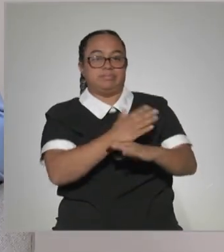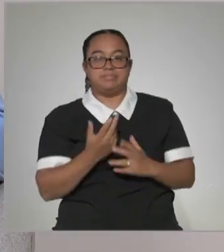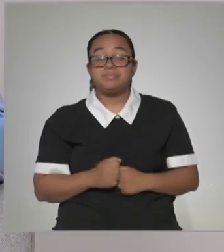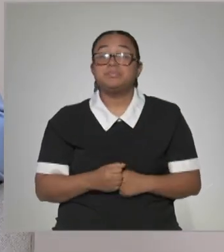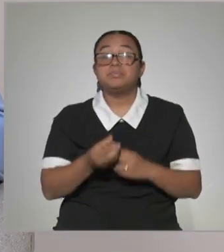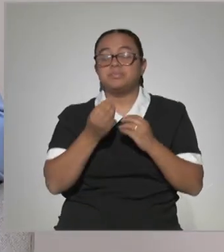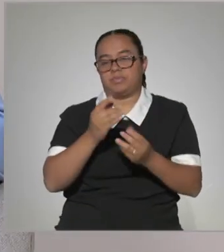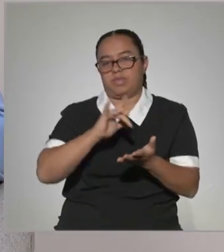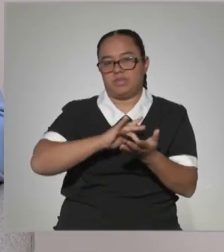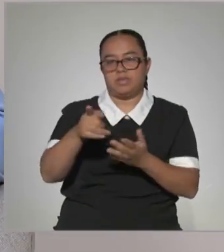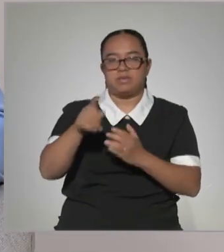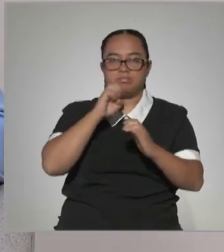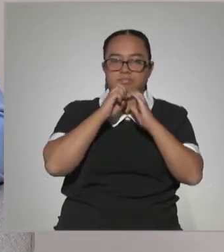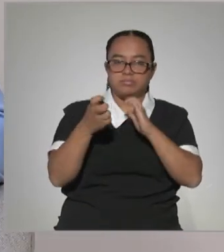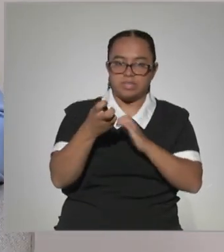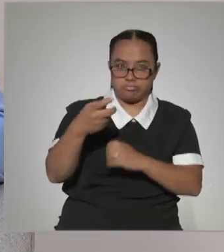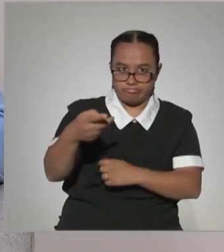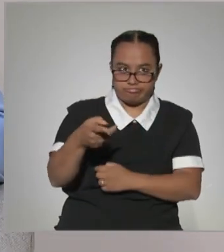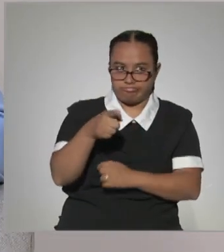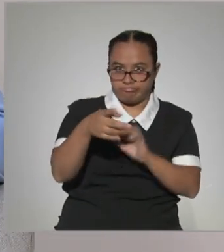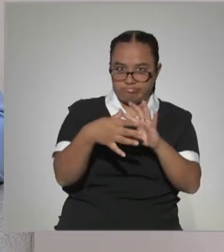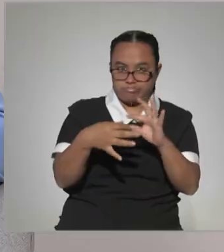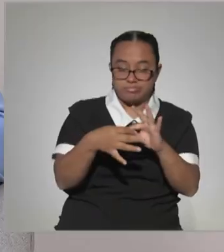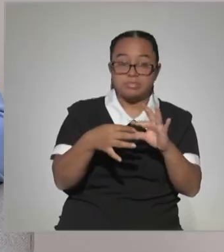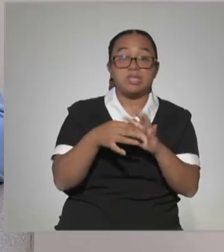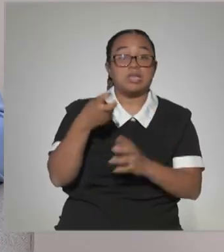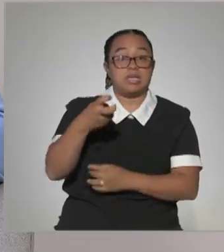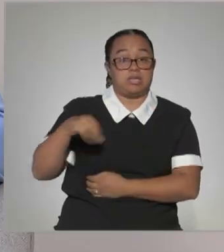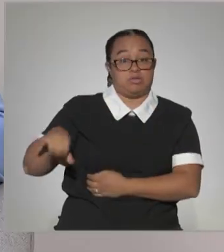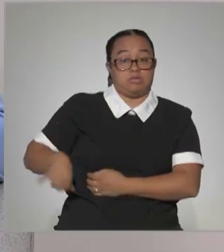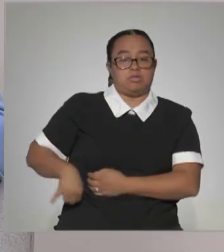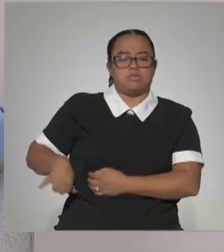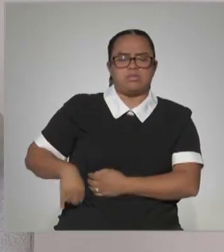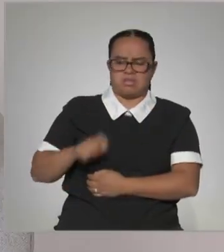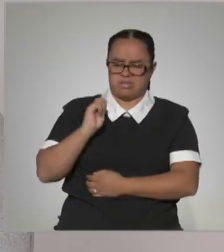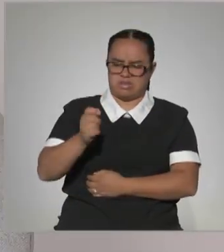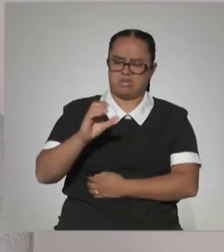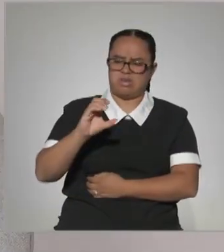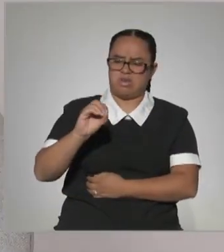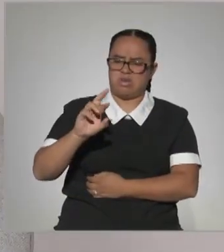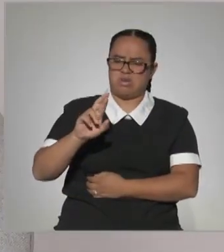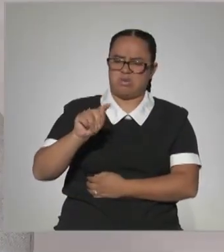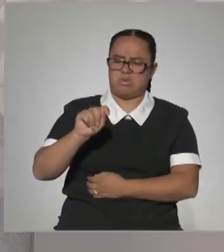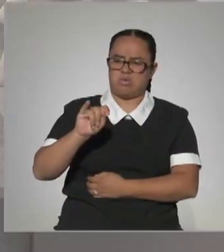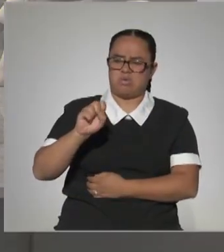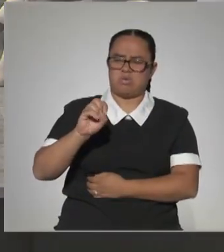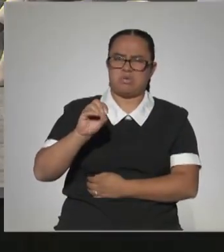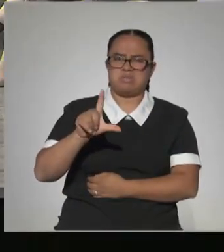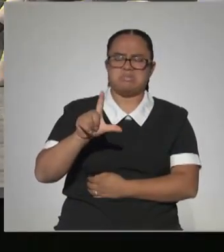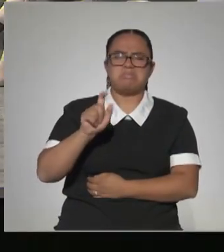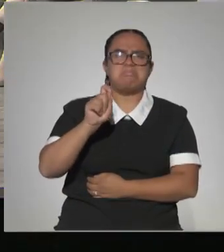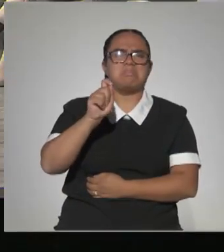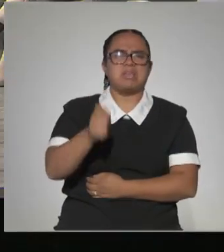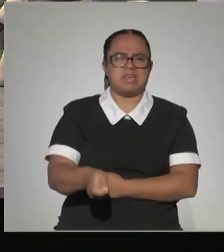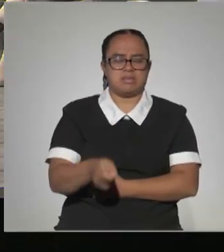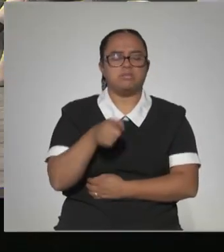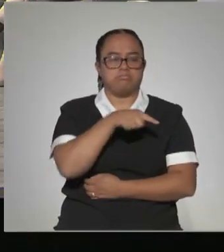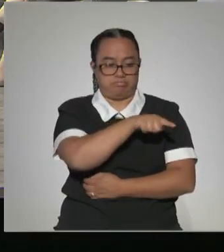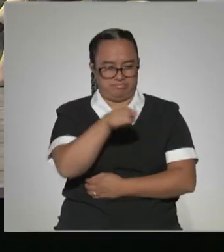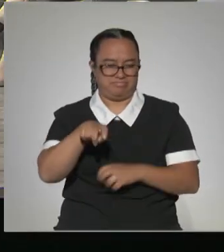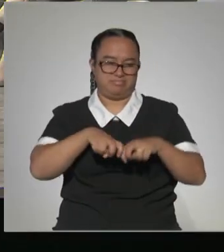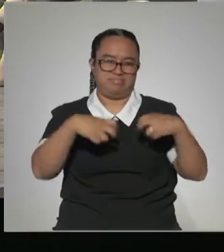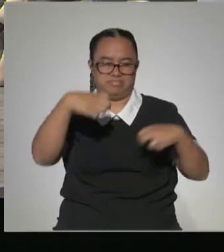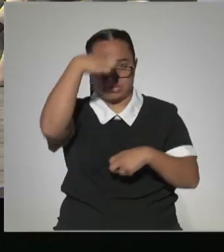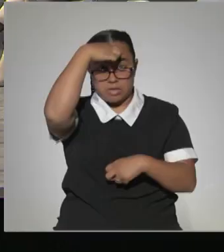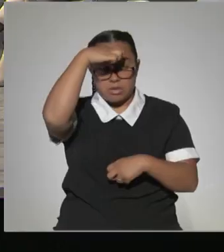Muchísimas gracias por esta entrevista y bueno, qué interesante saber qué es esto del cortisol. Y bueno, a mí me gustaría que ustedes, los